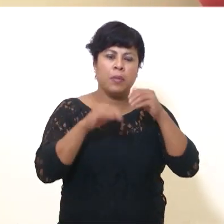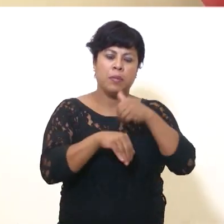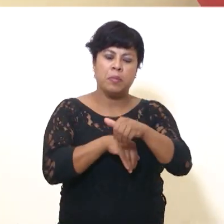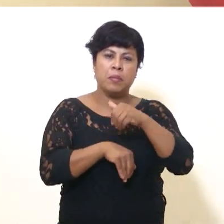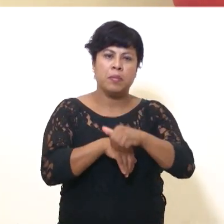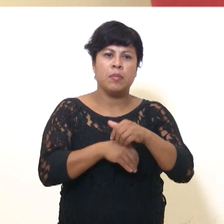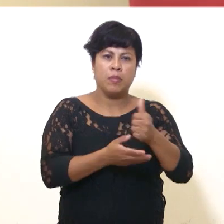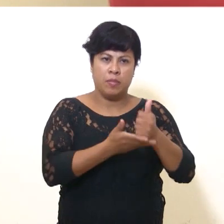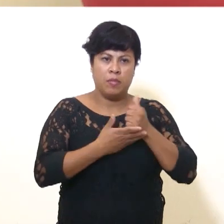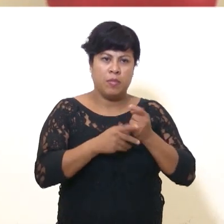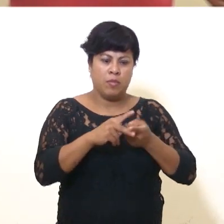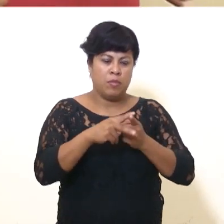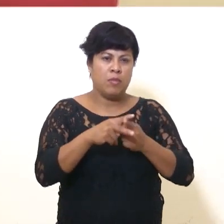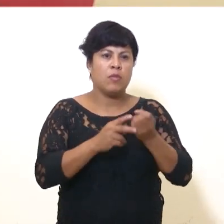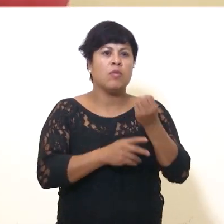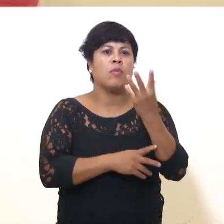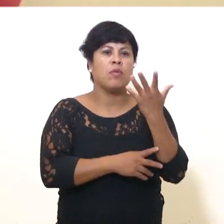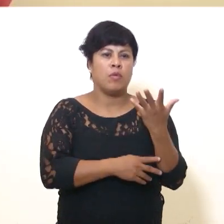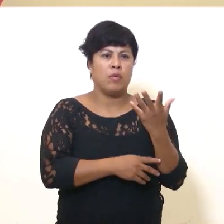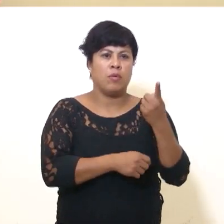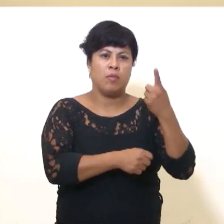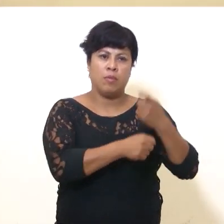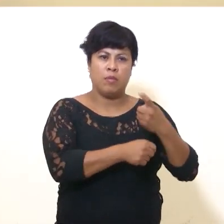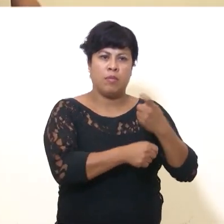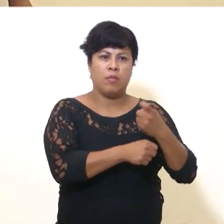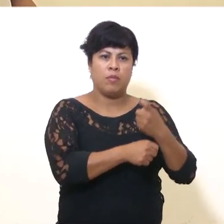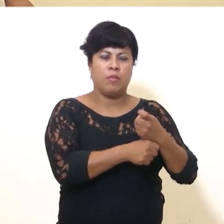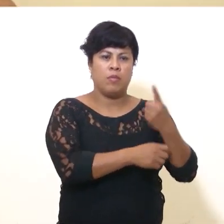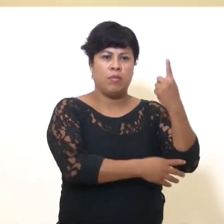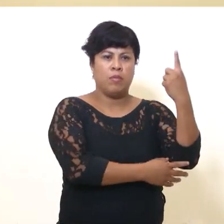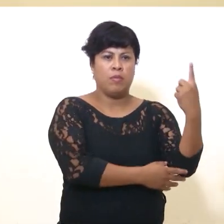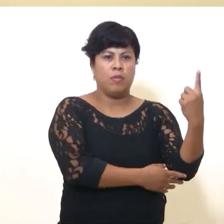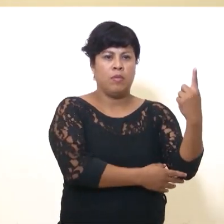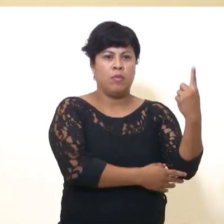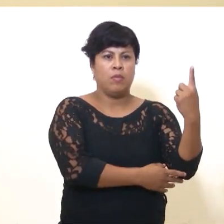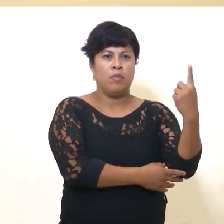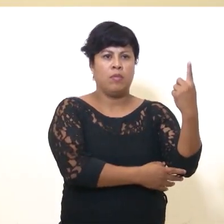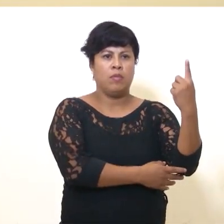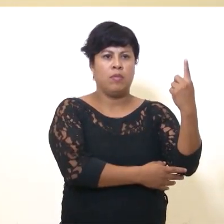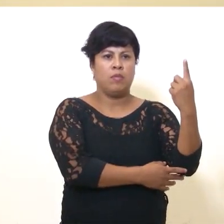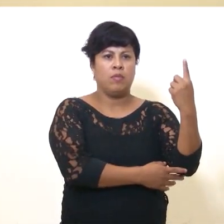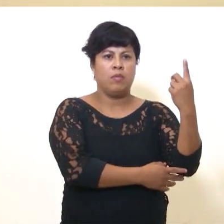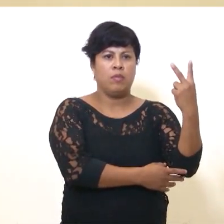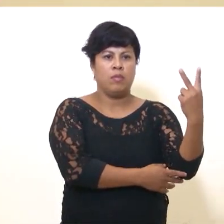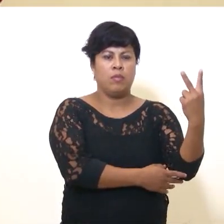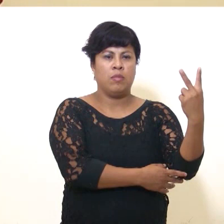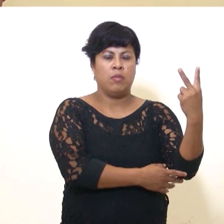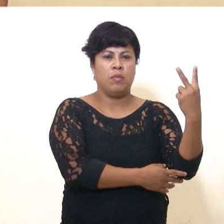Tenemos otros globitos. ¿Me ayudan con los deditos? Primero, 1,